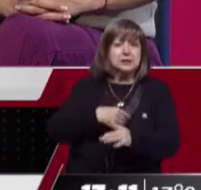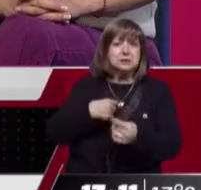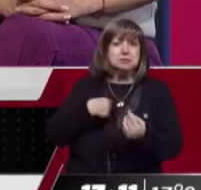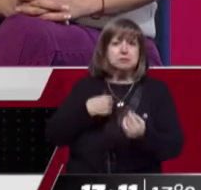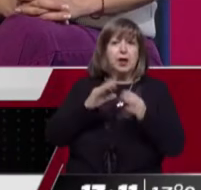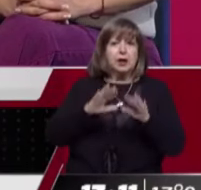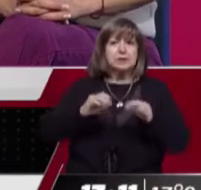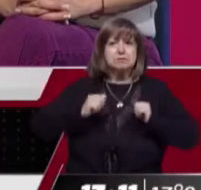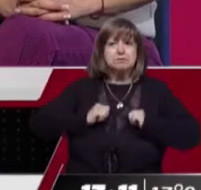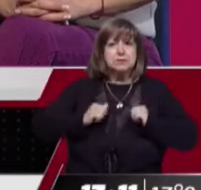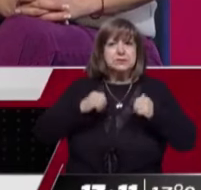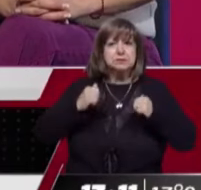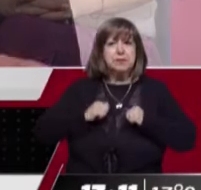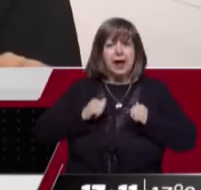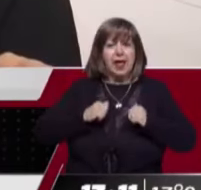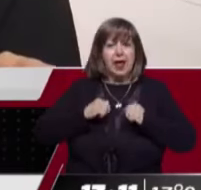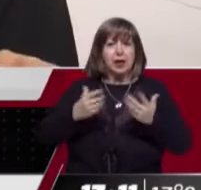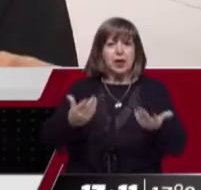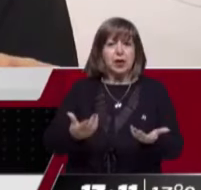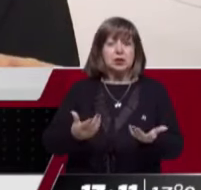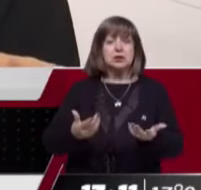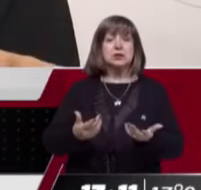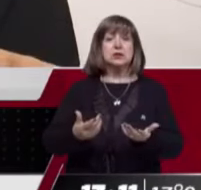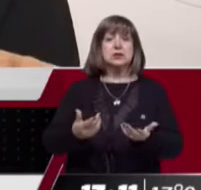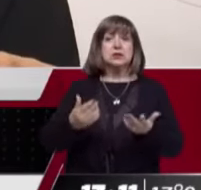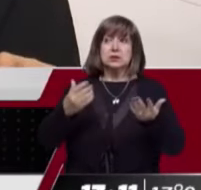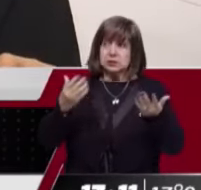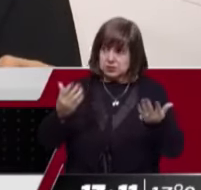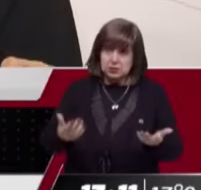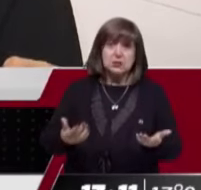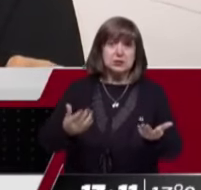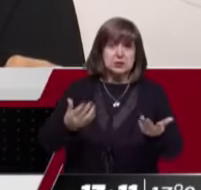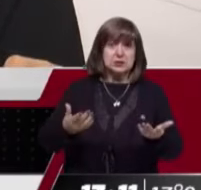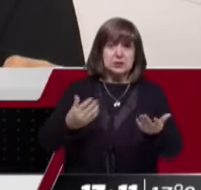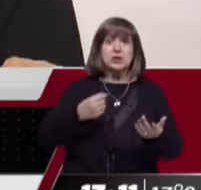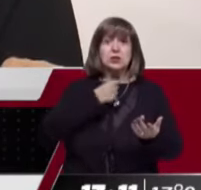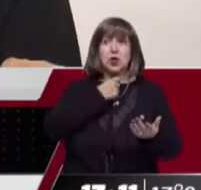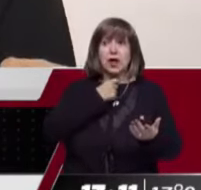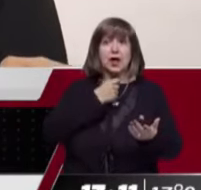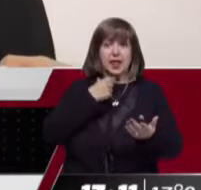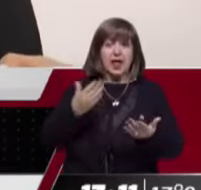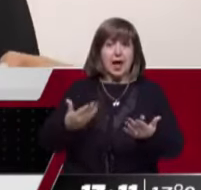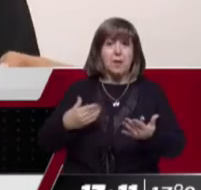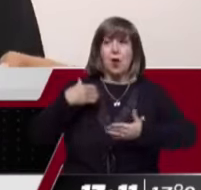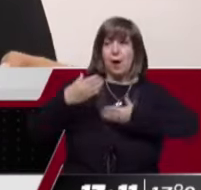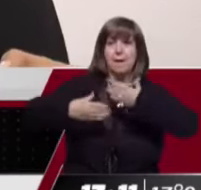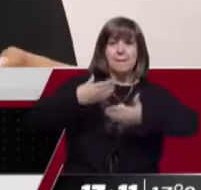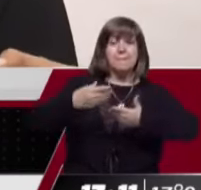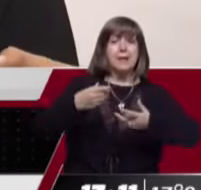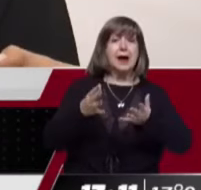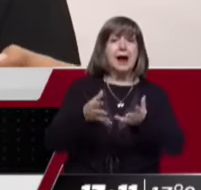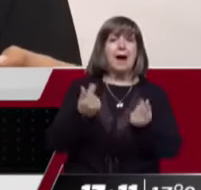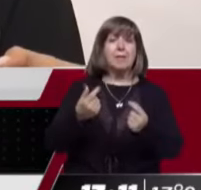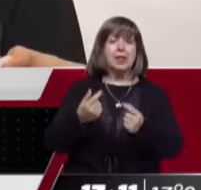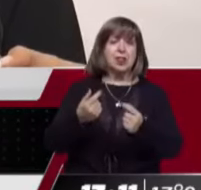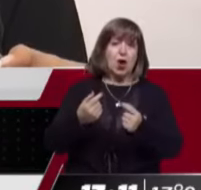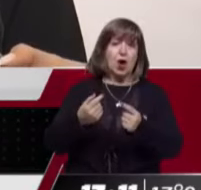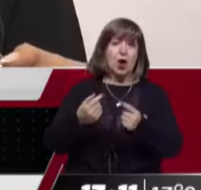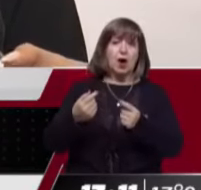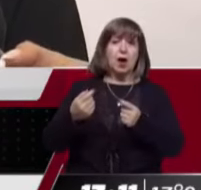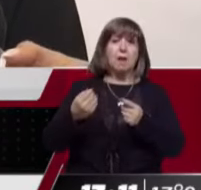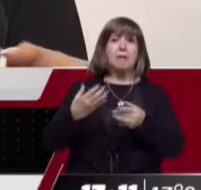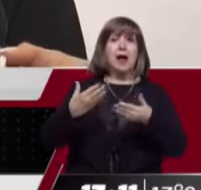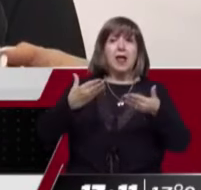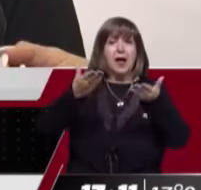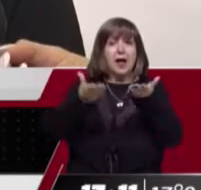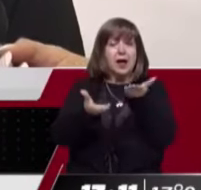Sí, efectivamente se intentó por todos los medios de que esto sucediera, que se encauzara, como dice usted, de una manera